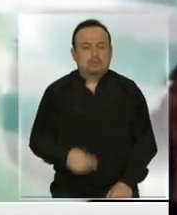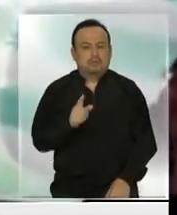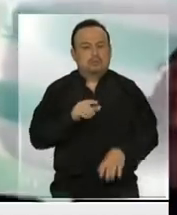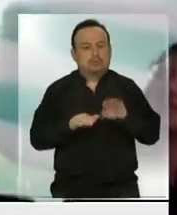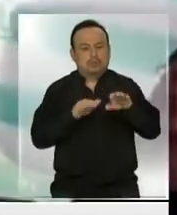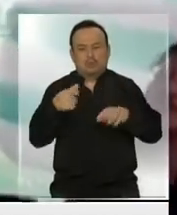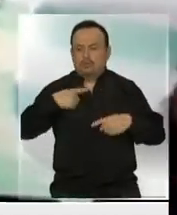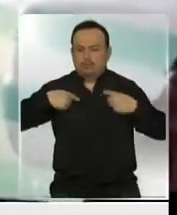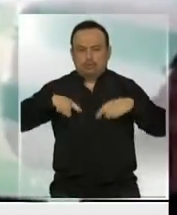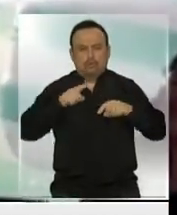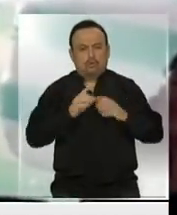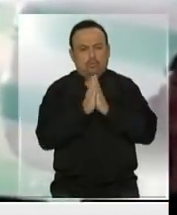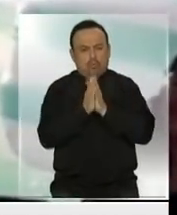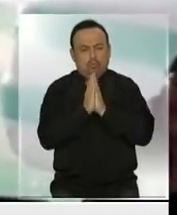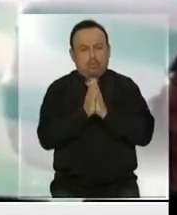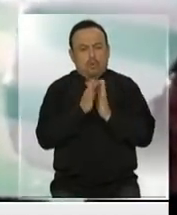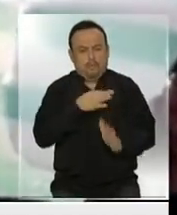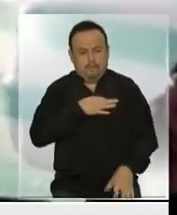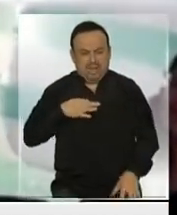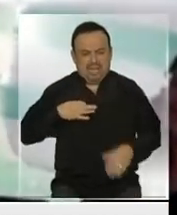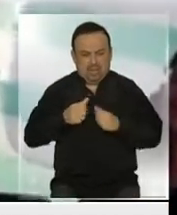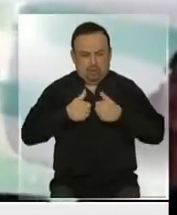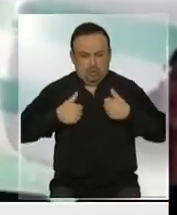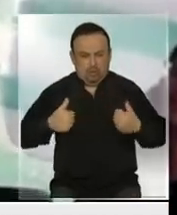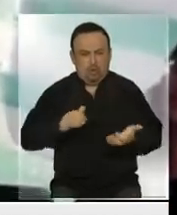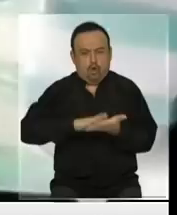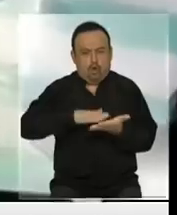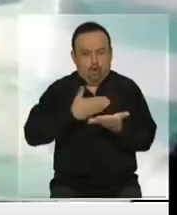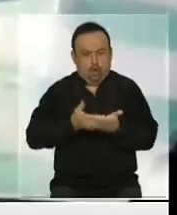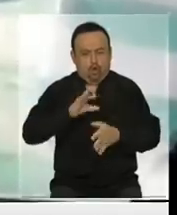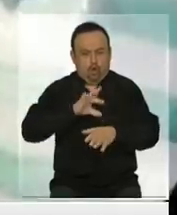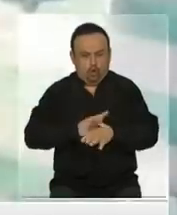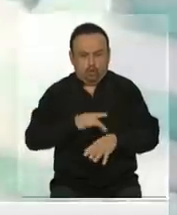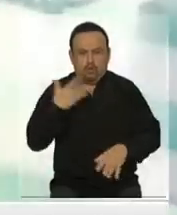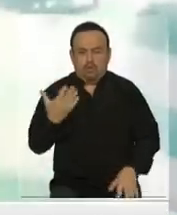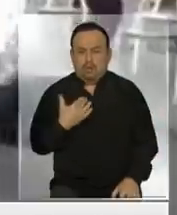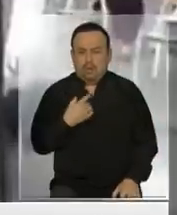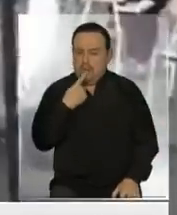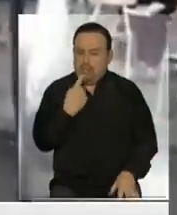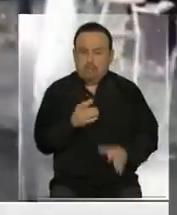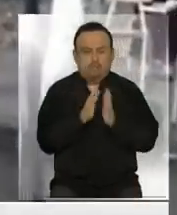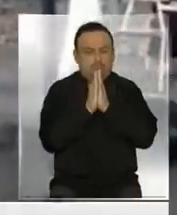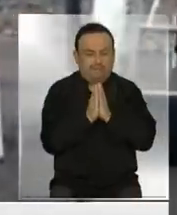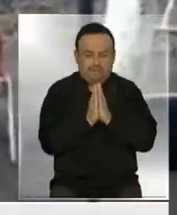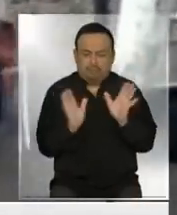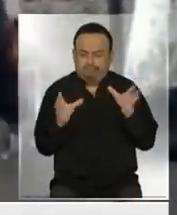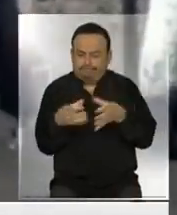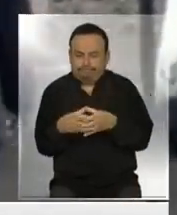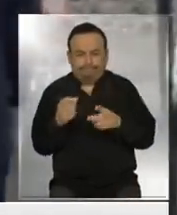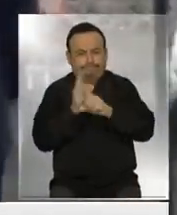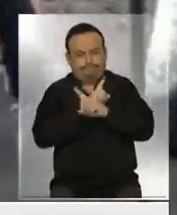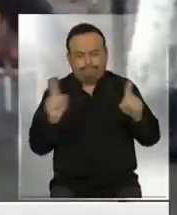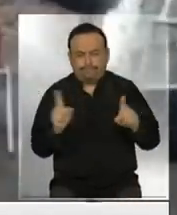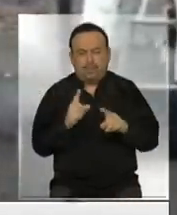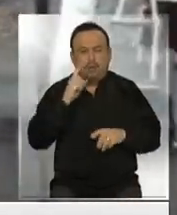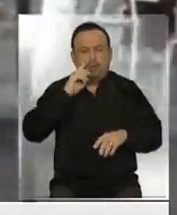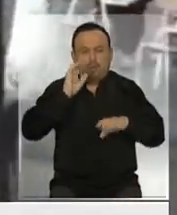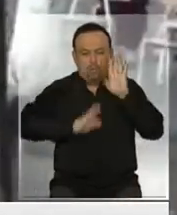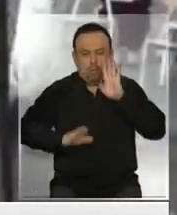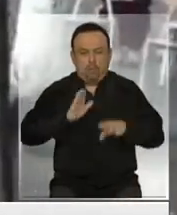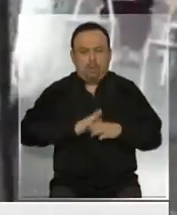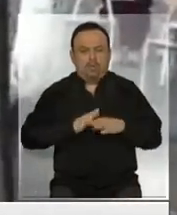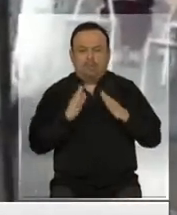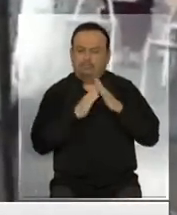llamado que han hecho los mismos ministros el mismo gobierno los mismos descriptores las recomendaciones que se han entregado